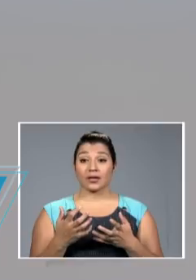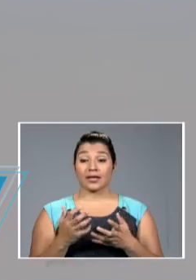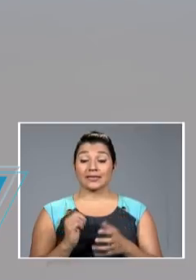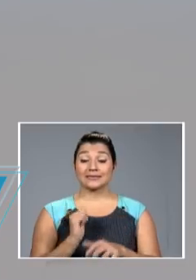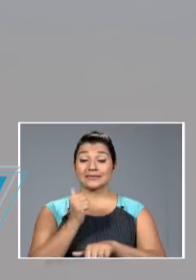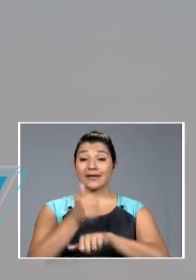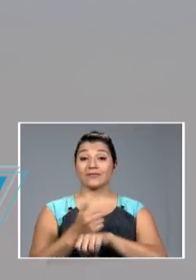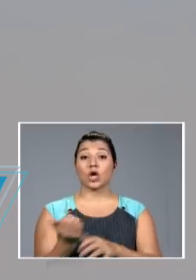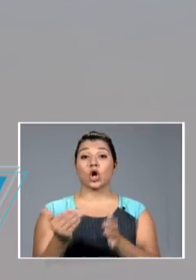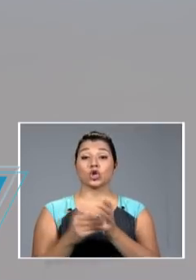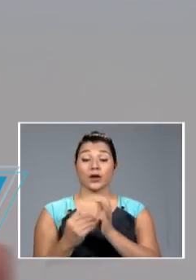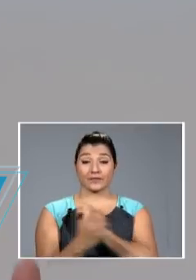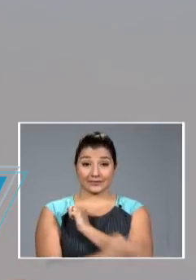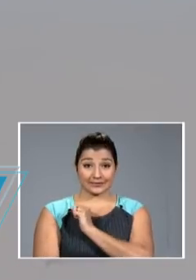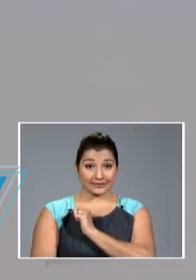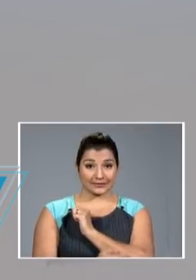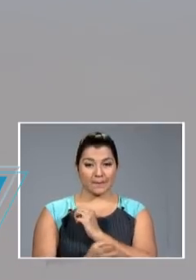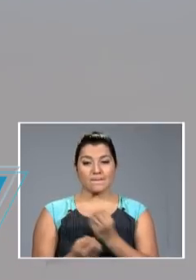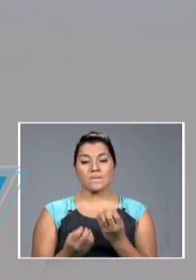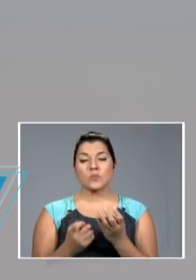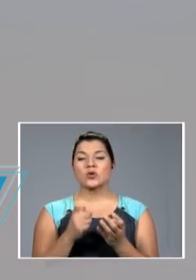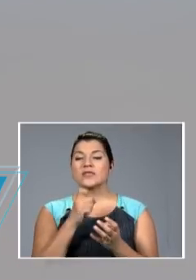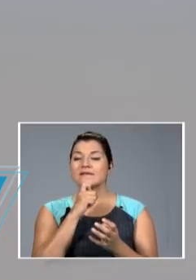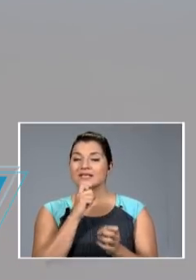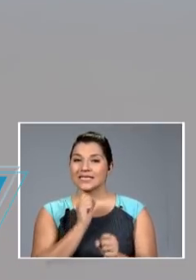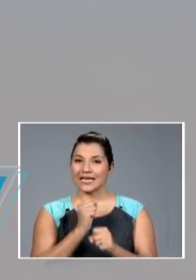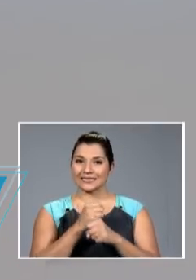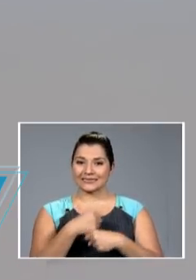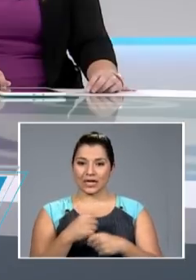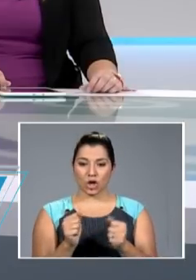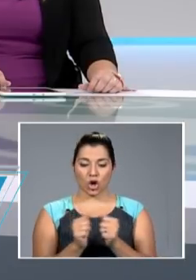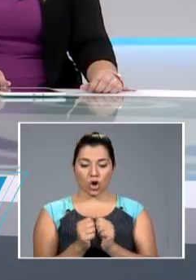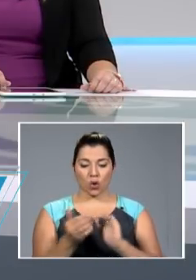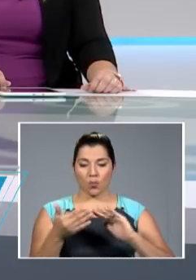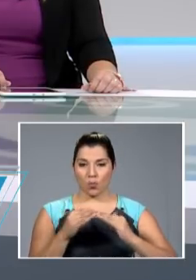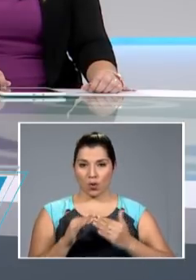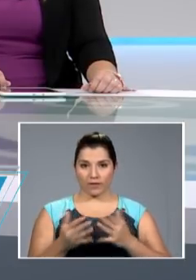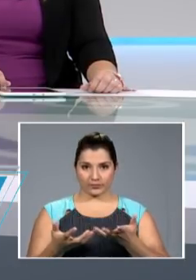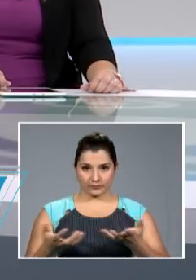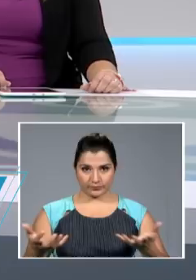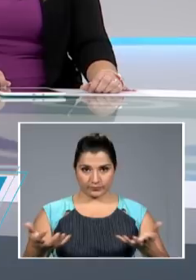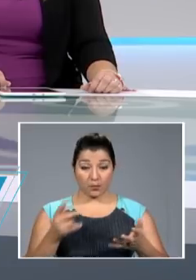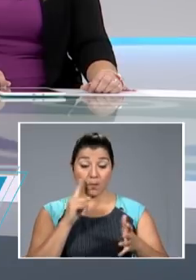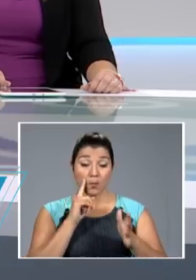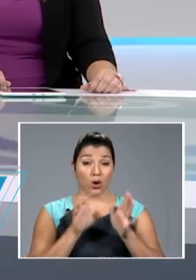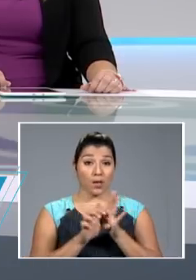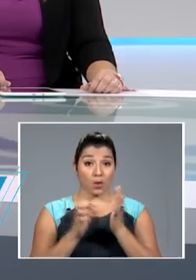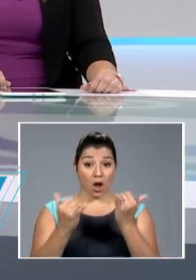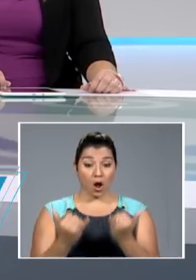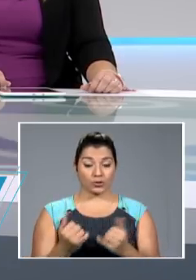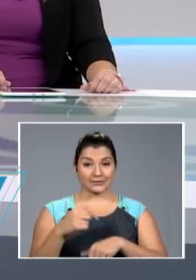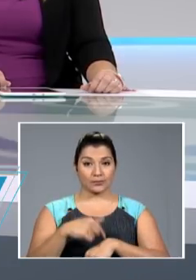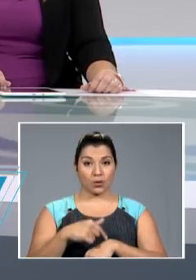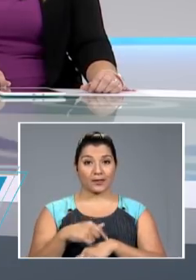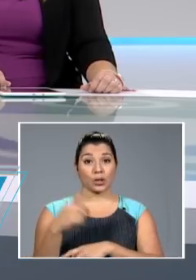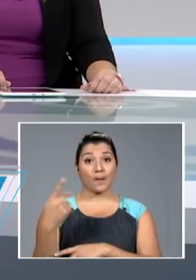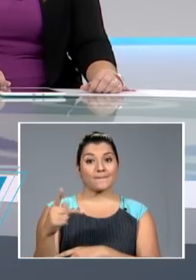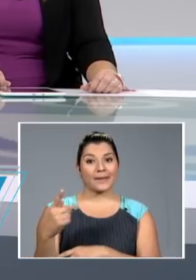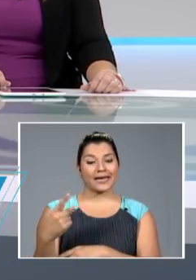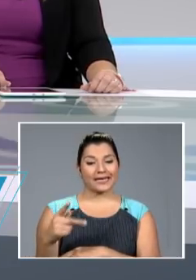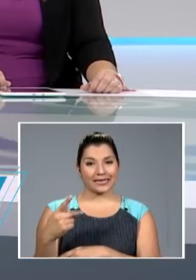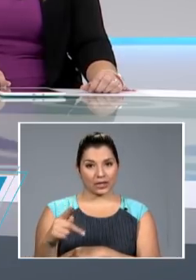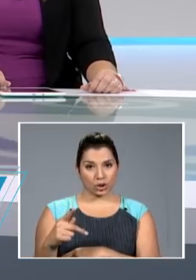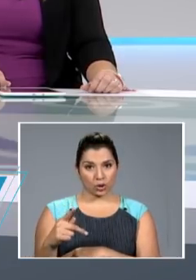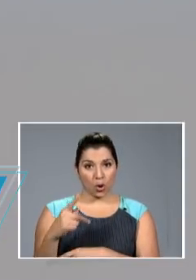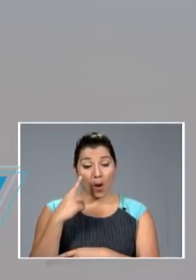es difícil hacerlo con tanta división social. Por ejemplo, en este momento sería un peligro para la estabilidad social de